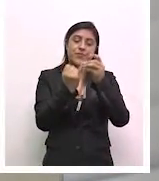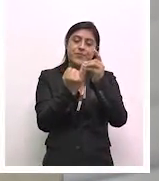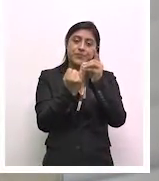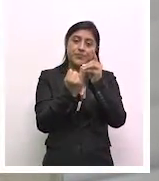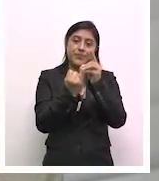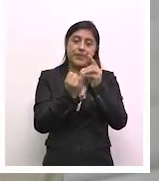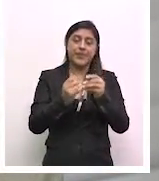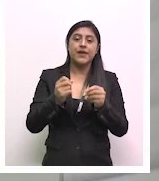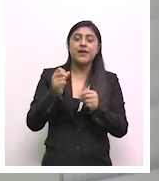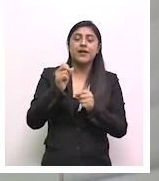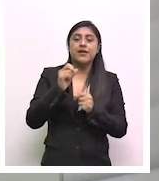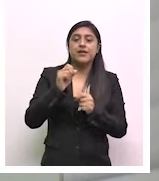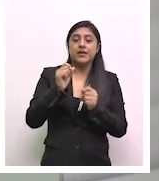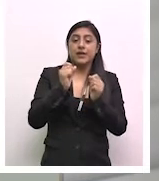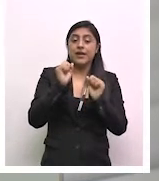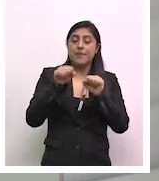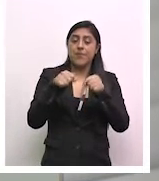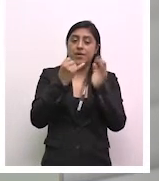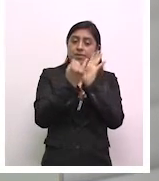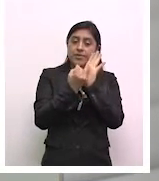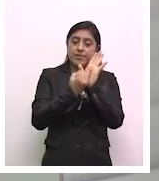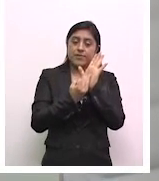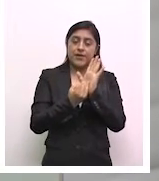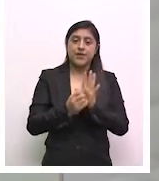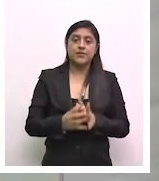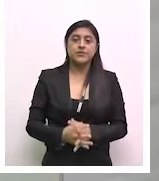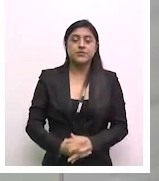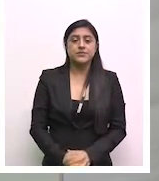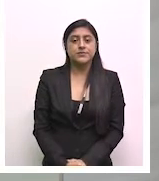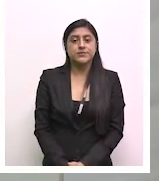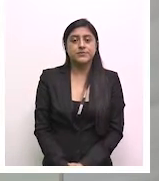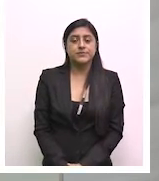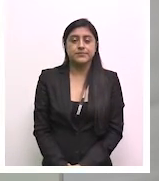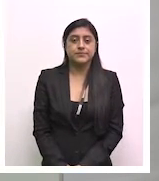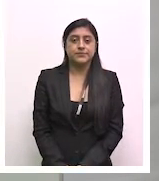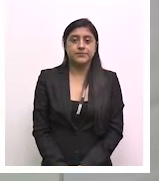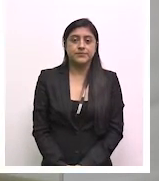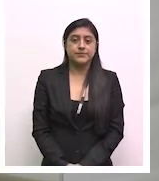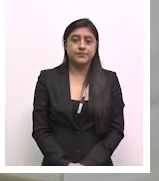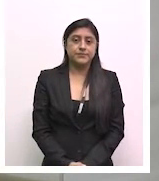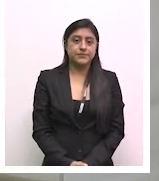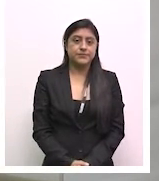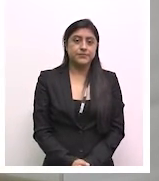documento con validez legal para identificarnos y muchos se están venciendo.